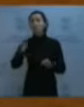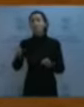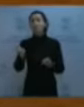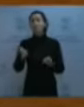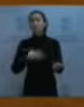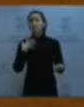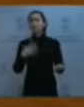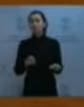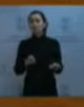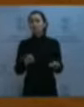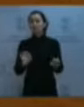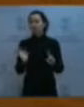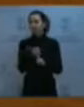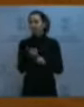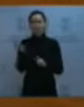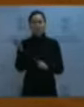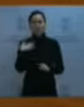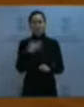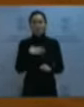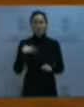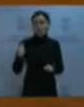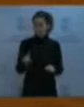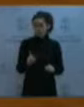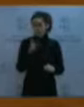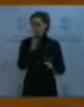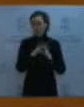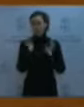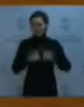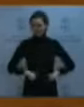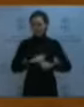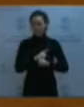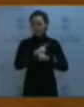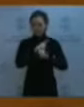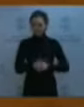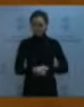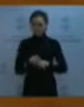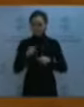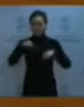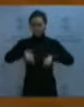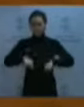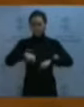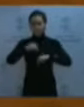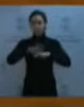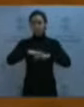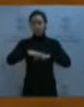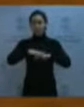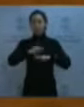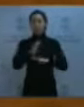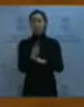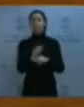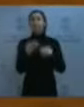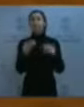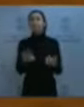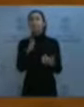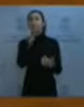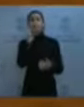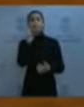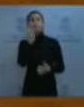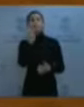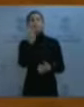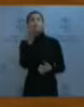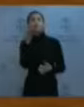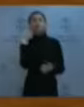posibilidad, ninguna. Y hubiésemos podido llegar a acuerdos, porque la aritmética que hoy es así en el Parlamento, y miren lo que pasó ayer en